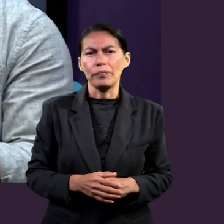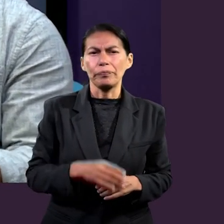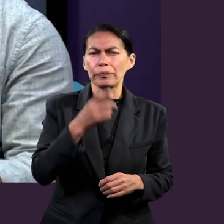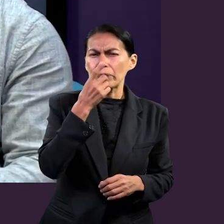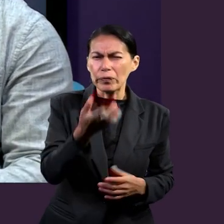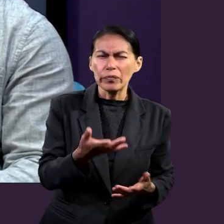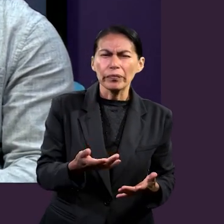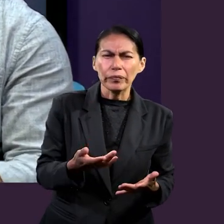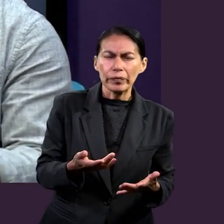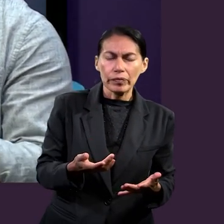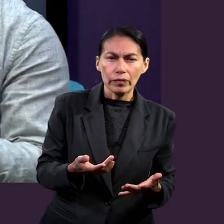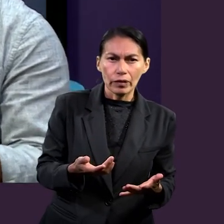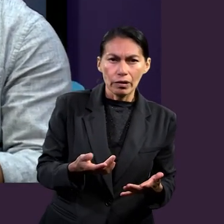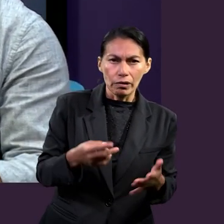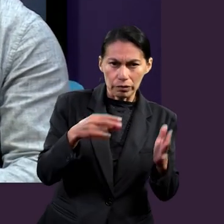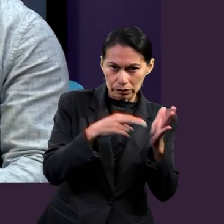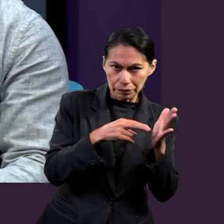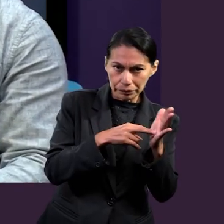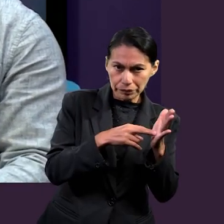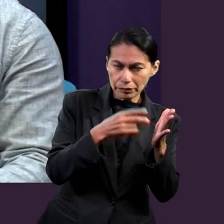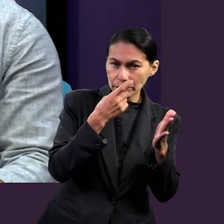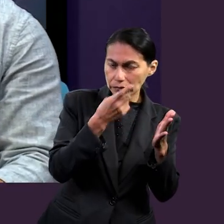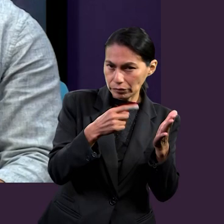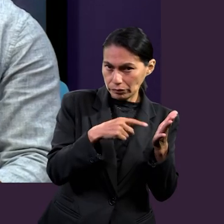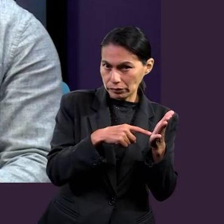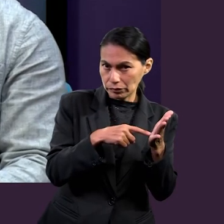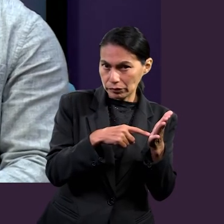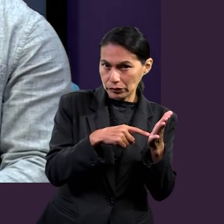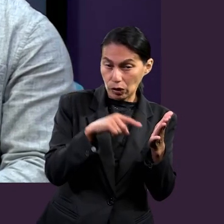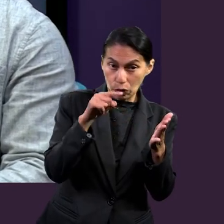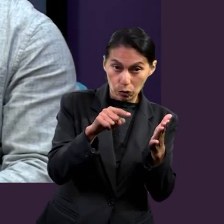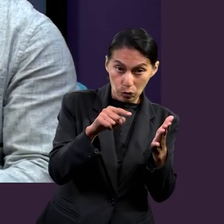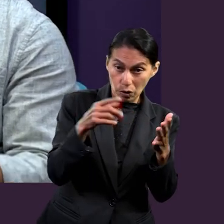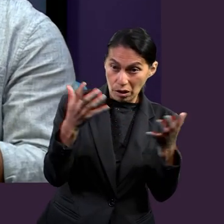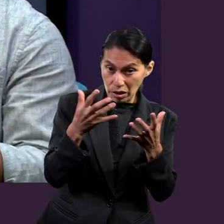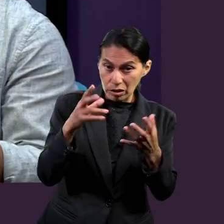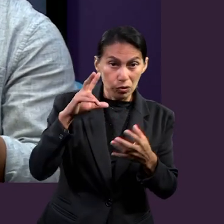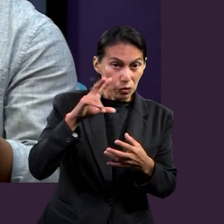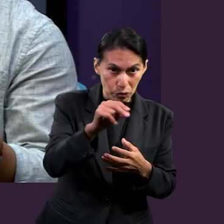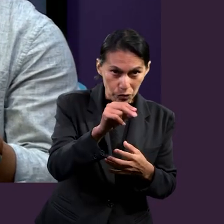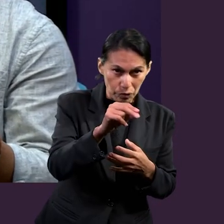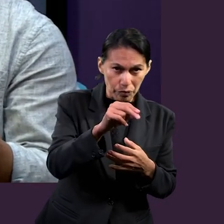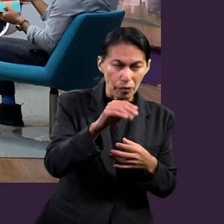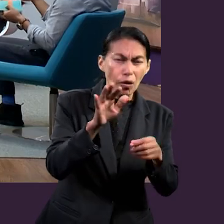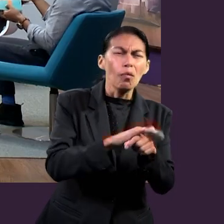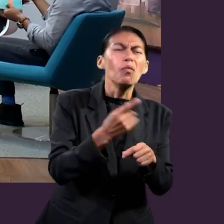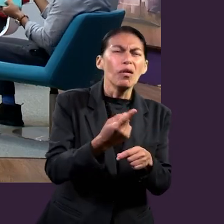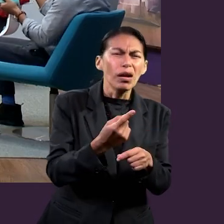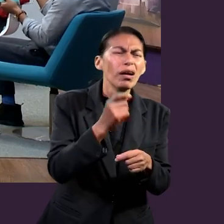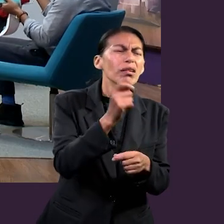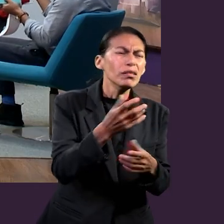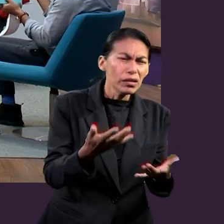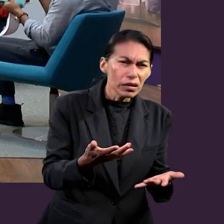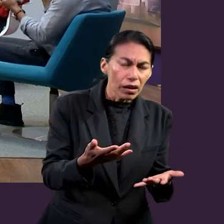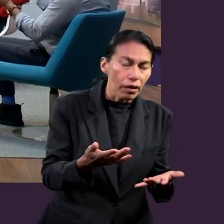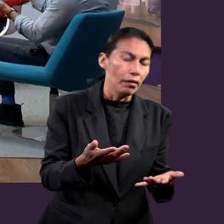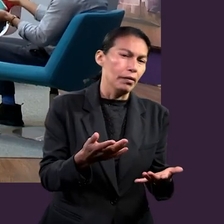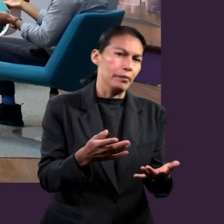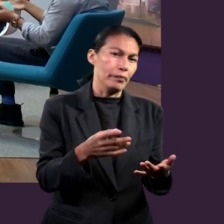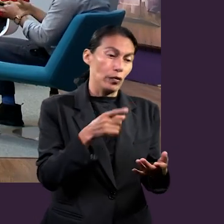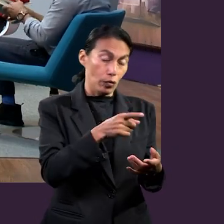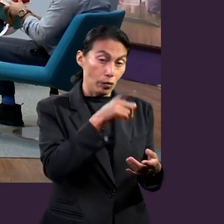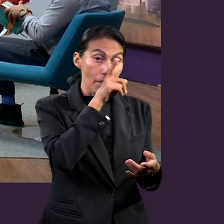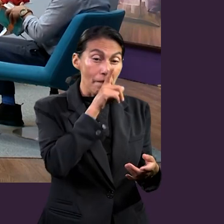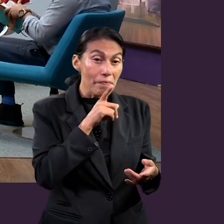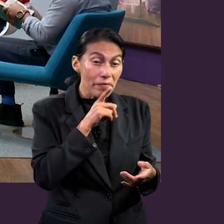formato en que dice los siguientes, en los siguientes versículos, lleva a uno, no hagas esto, ¿por qué? Y luego, ¿para qué te